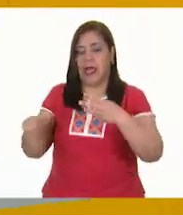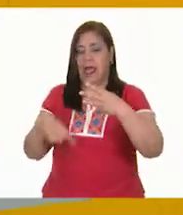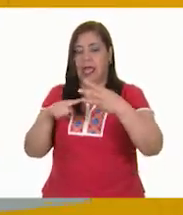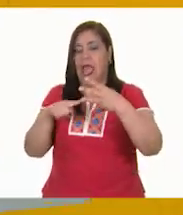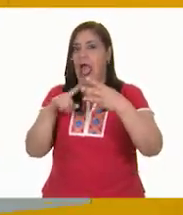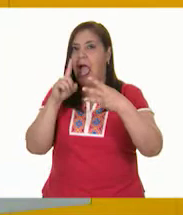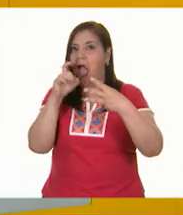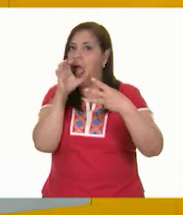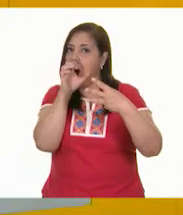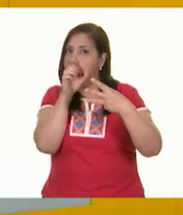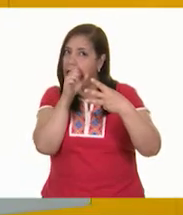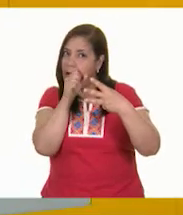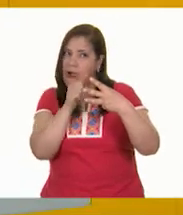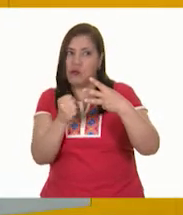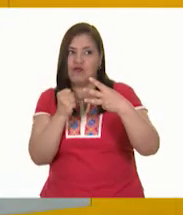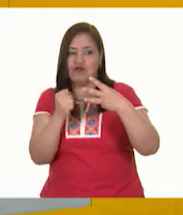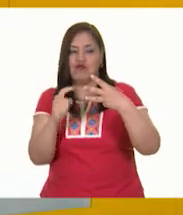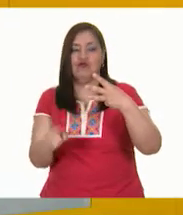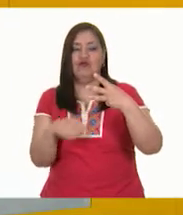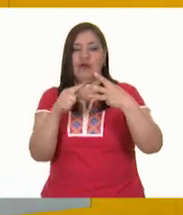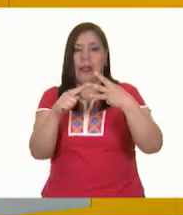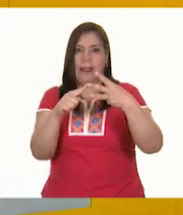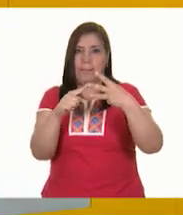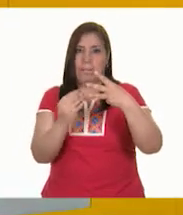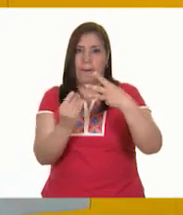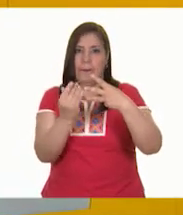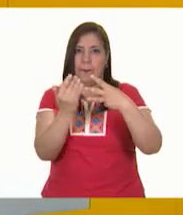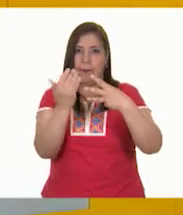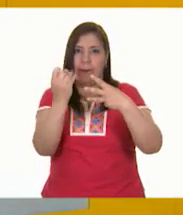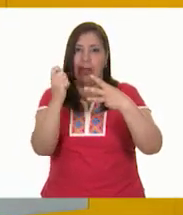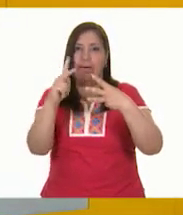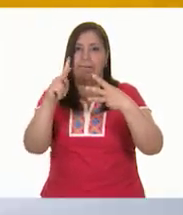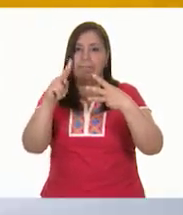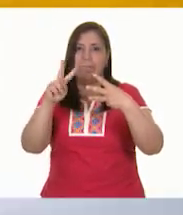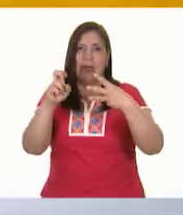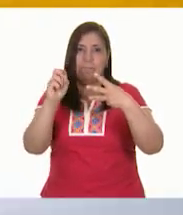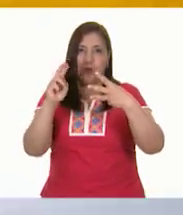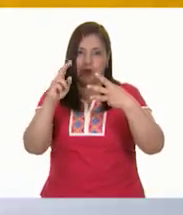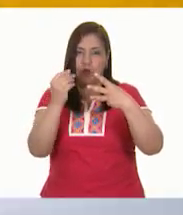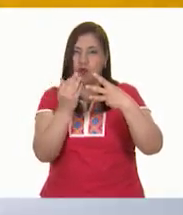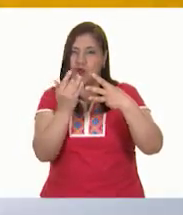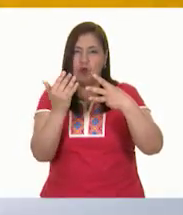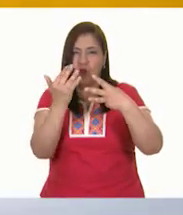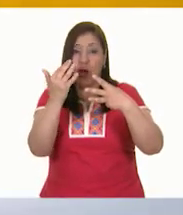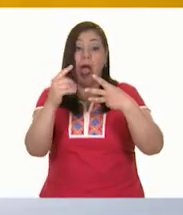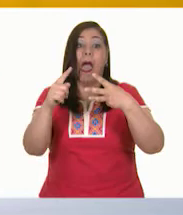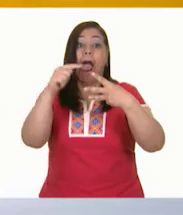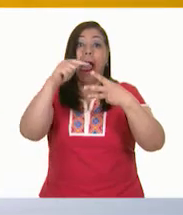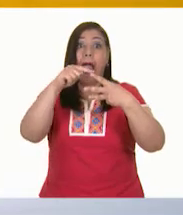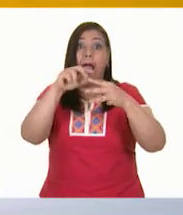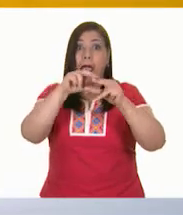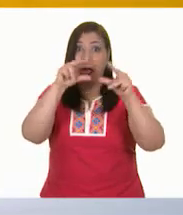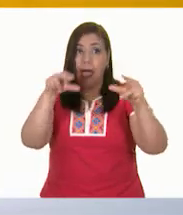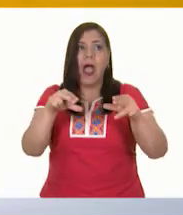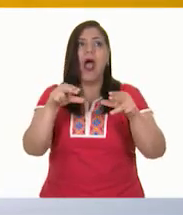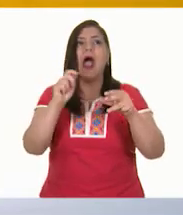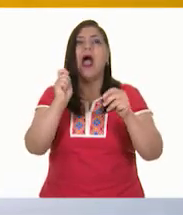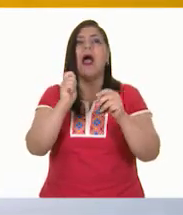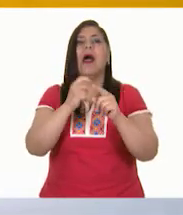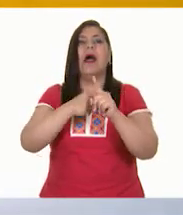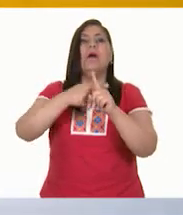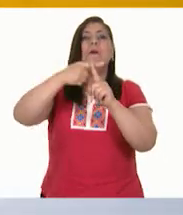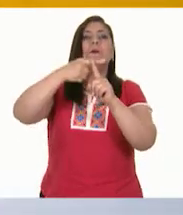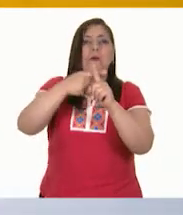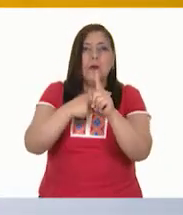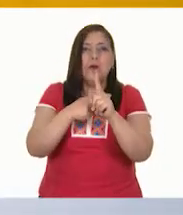tiene vapor de agua. Es decir, ese vapor está acá en el frasco del medio. ¿Qué estoy haciendo con el hielo? ¿Aumentar o disminuir